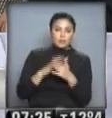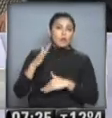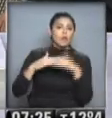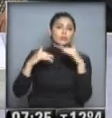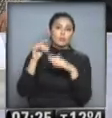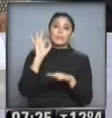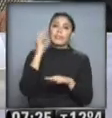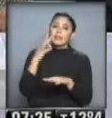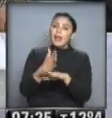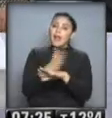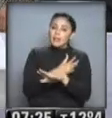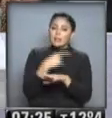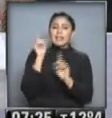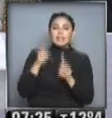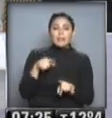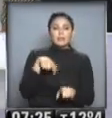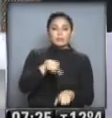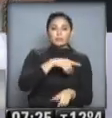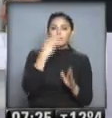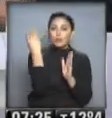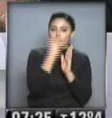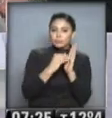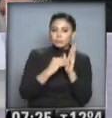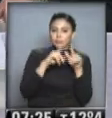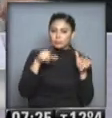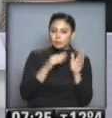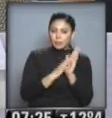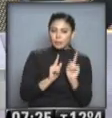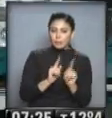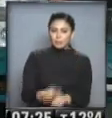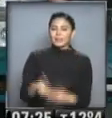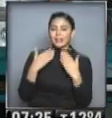construcción antes. Esto también va a estar registrado en el propio documento. Gracias, Raúl.